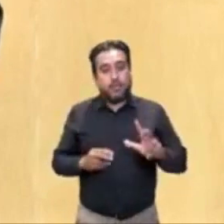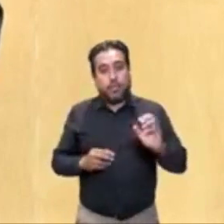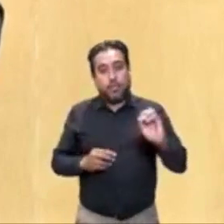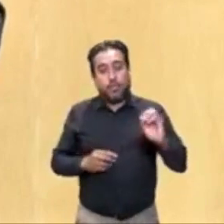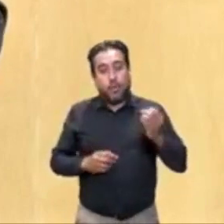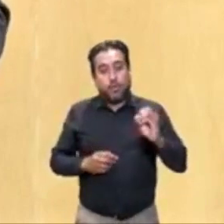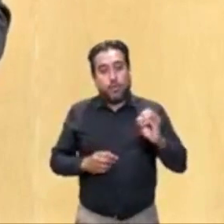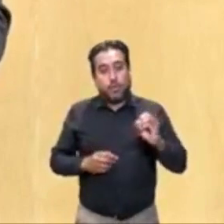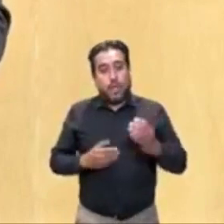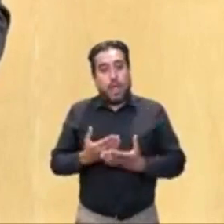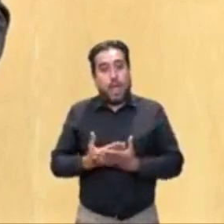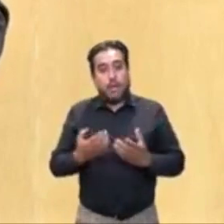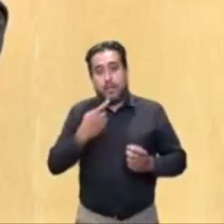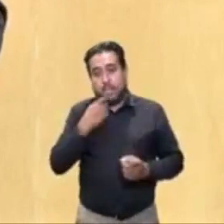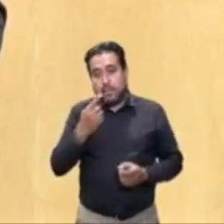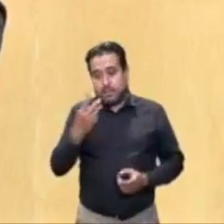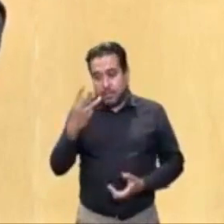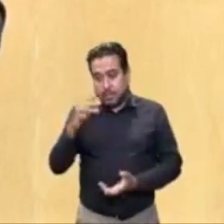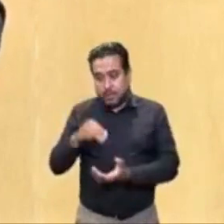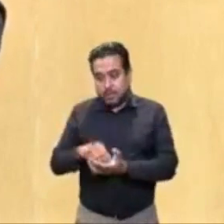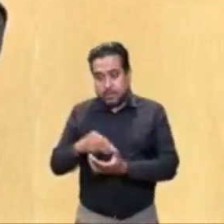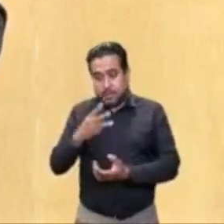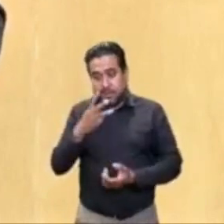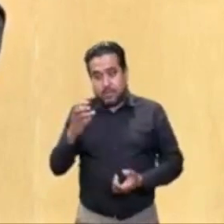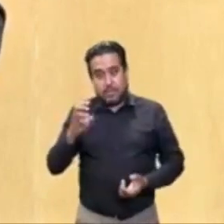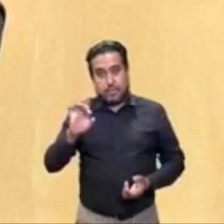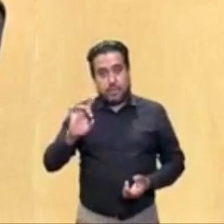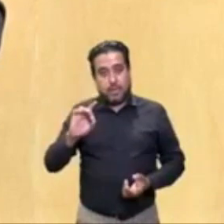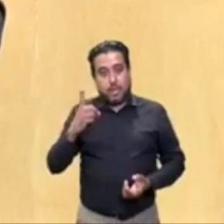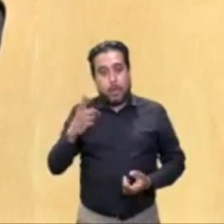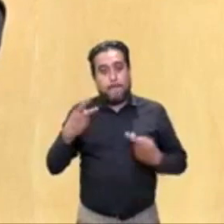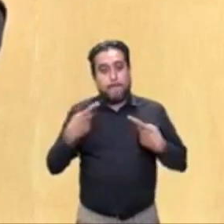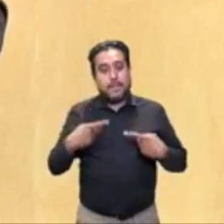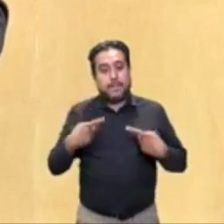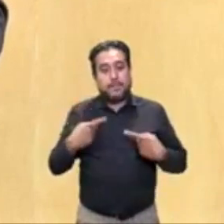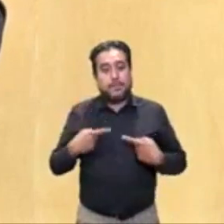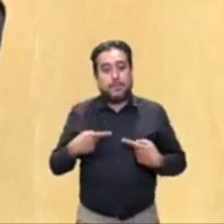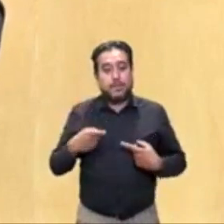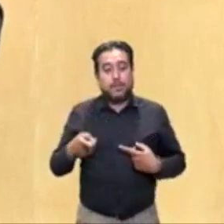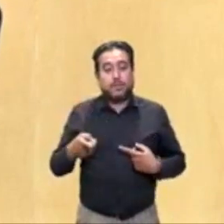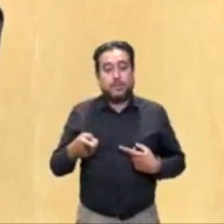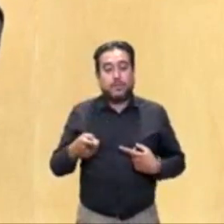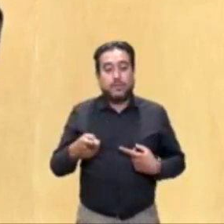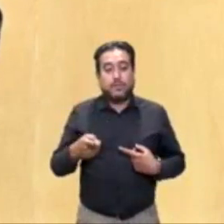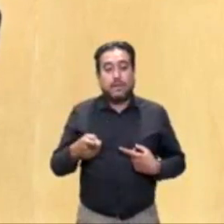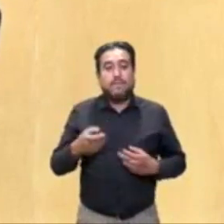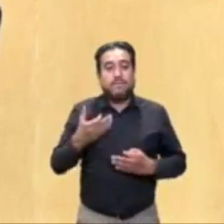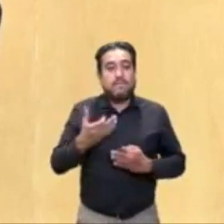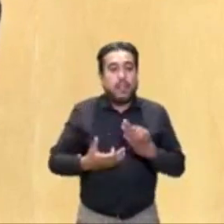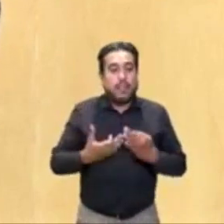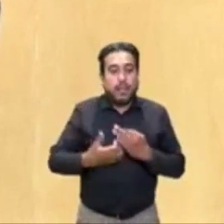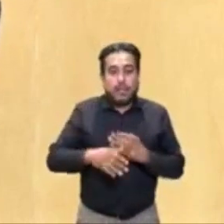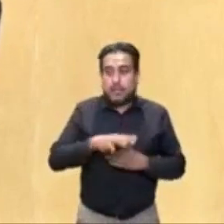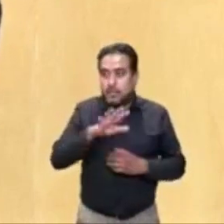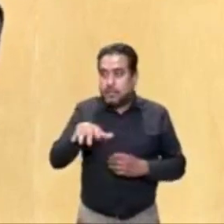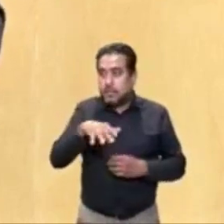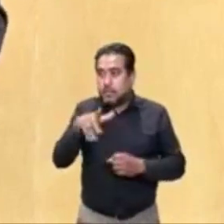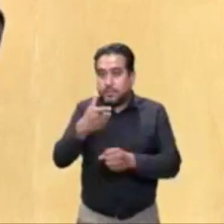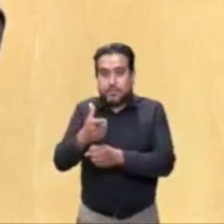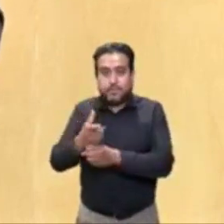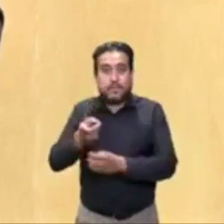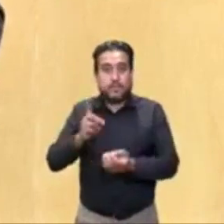hay 3.331 personas que se encuentran en proceso de localización en nuestra